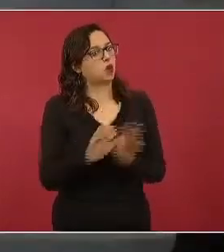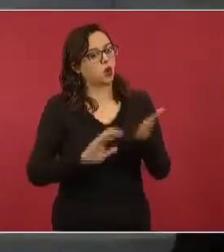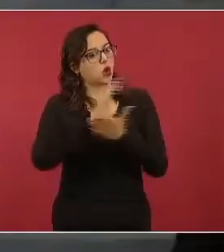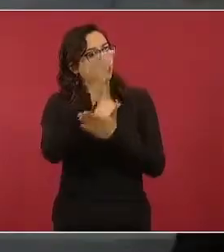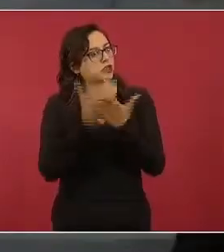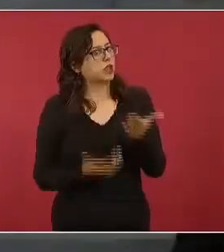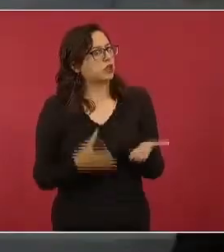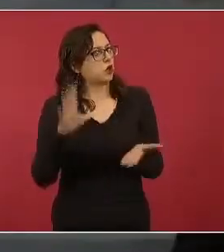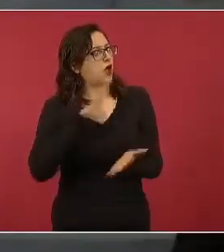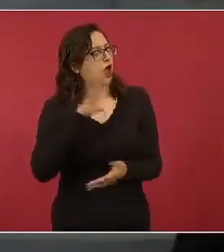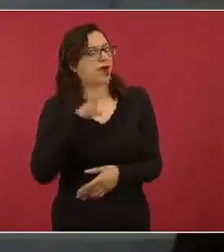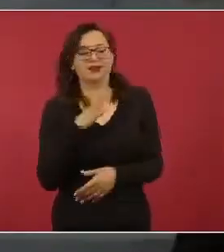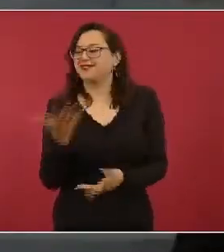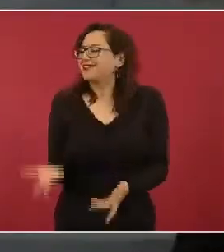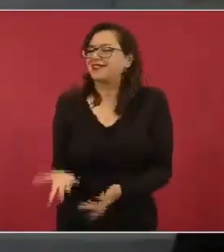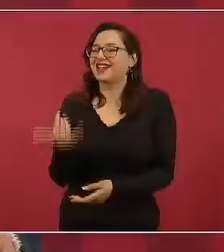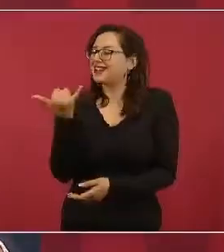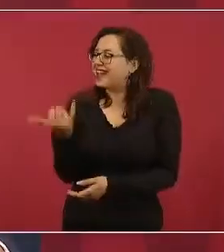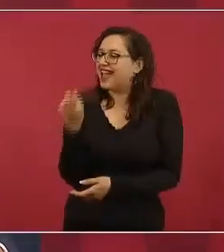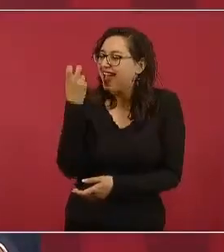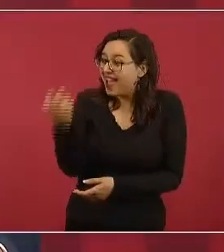Cambiar. Esas no se pueden,